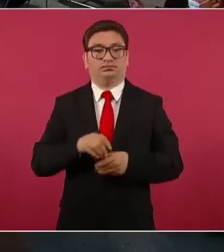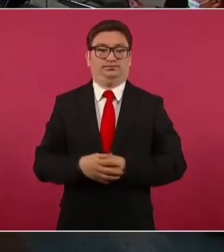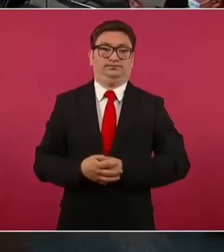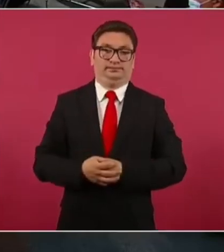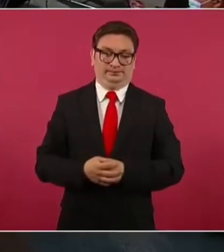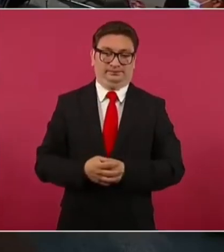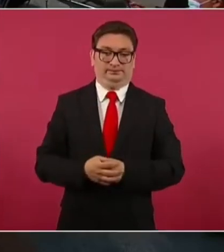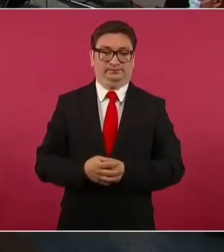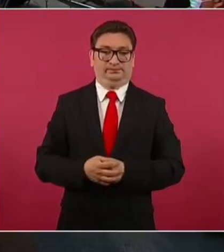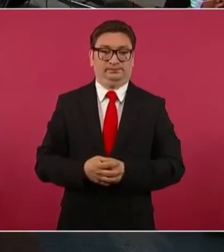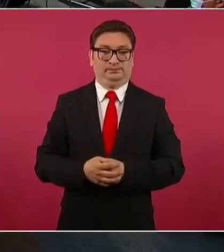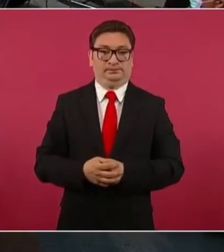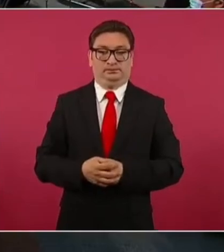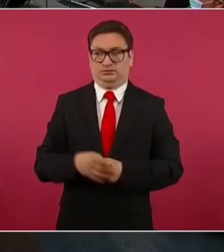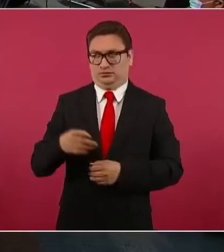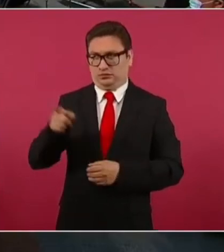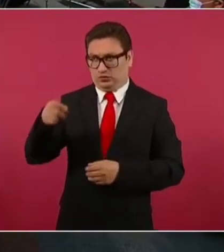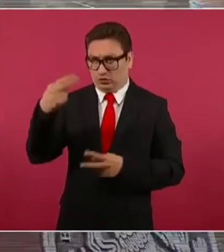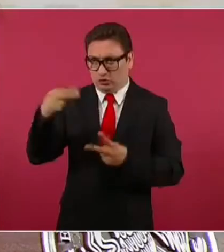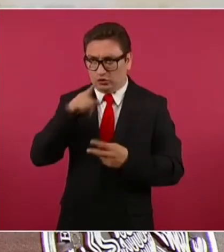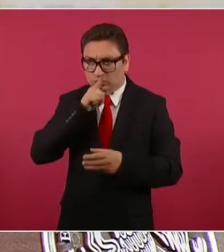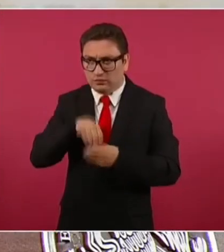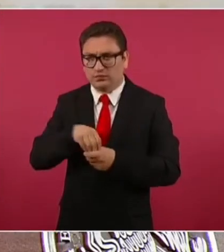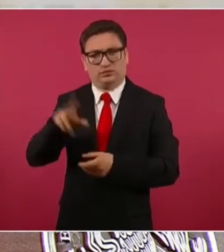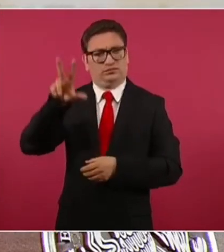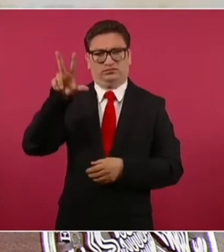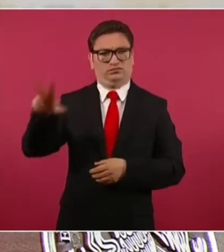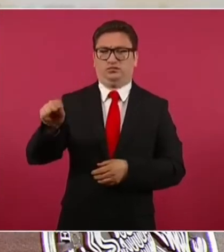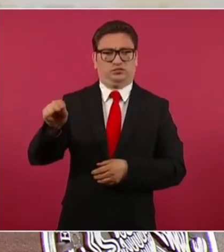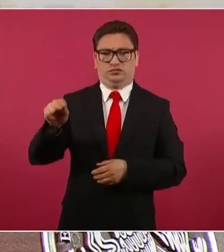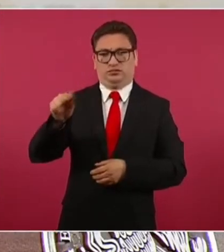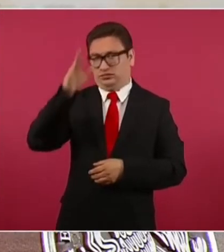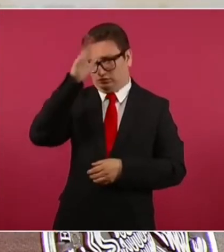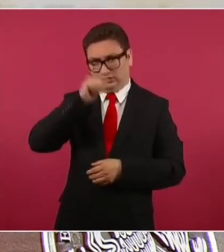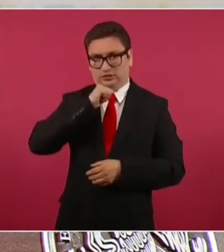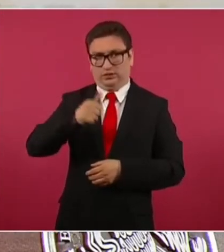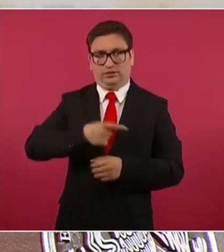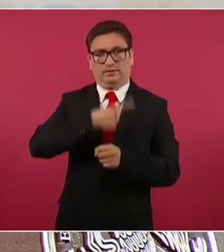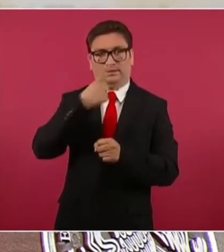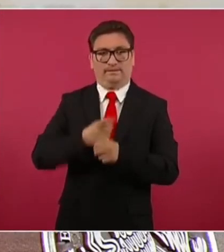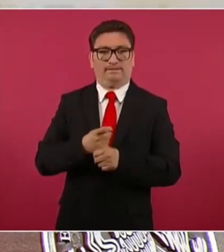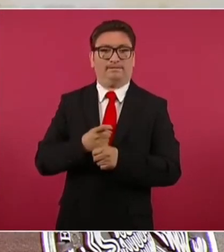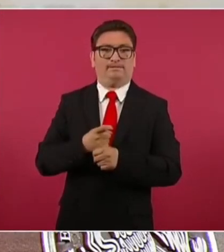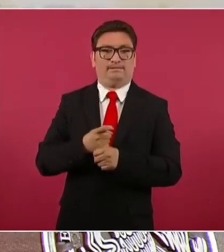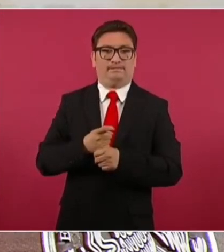de los funcionarios. Y dijimos, no hay acuerdo. Primero